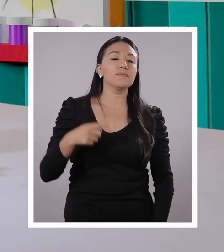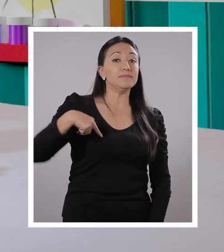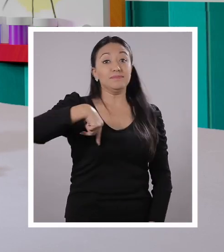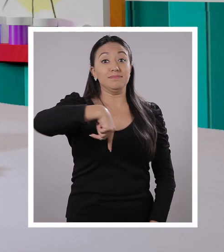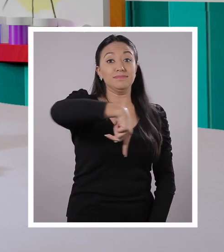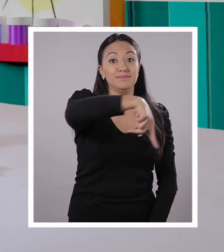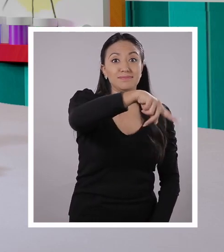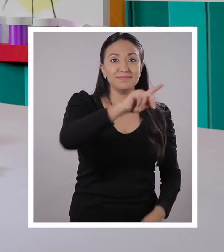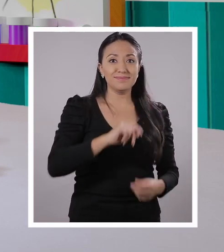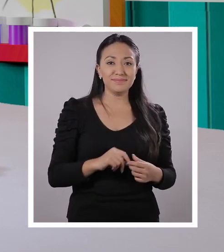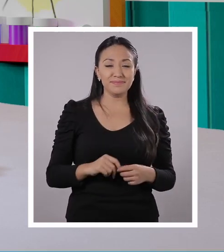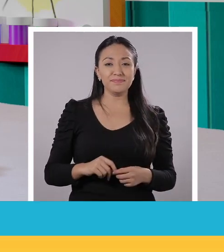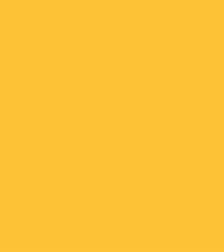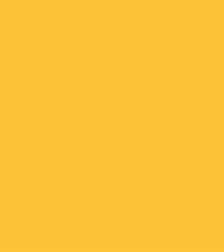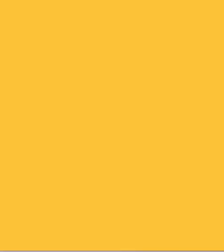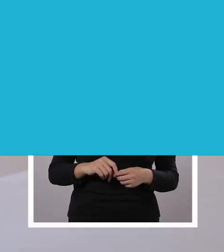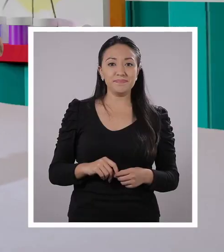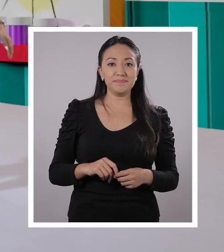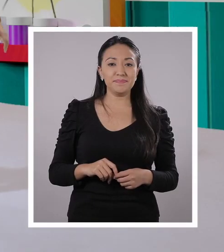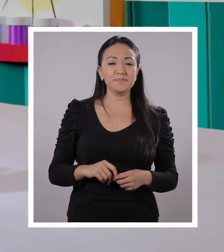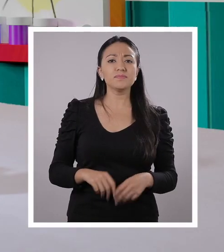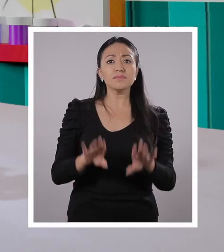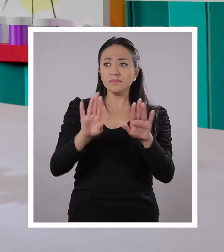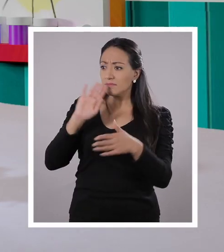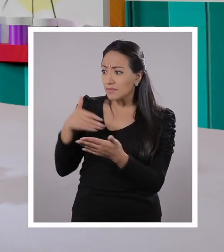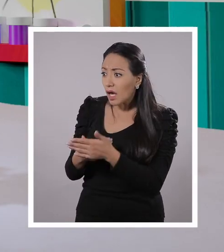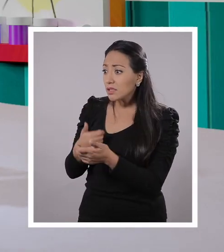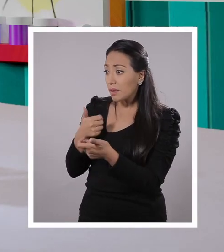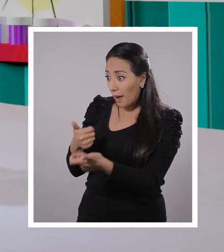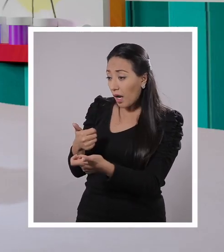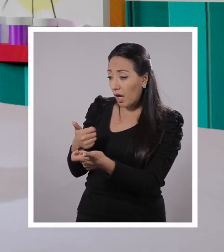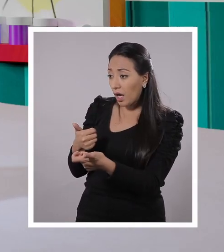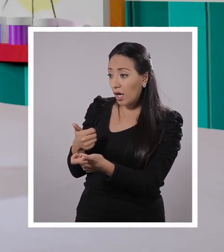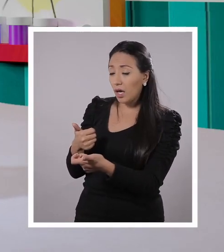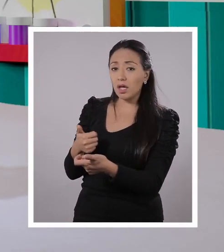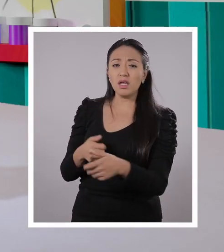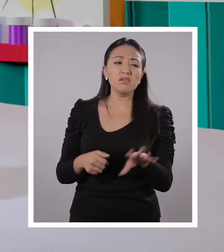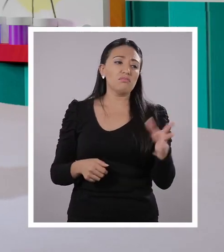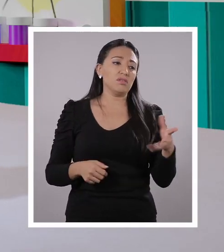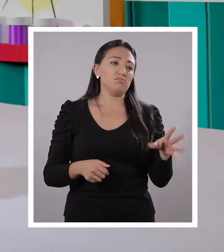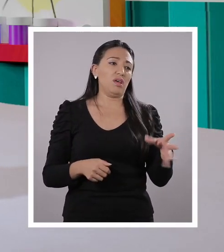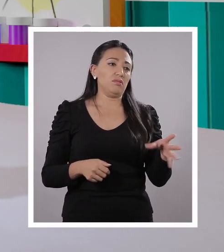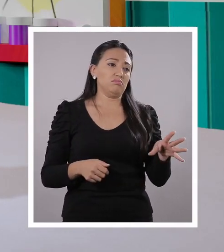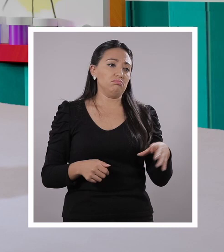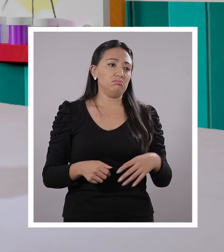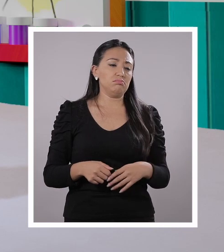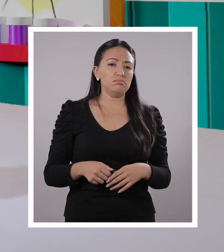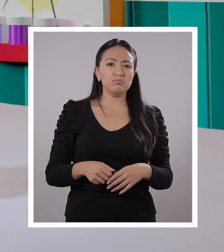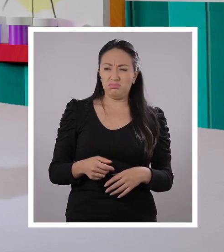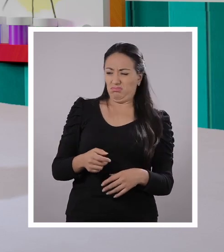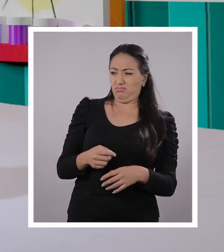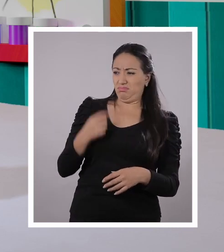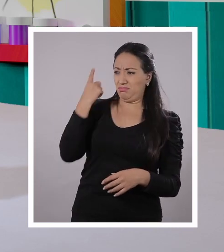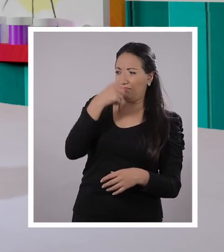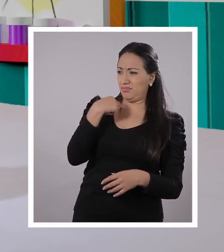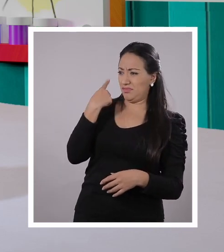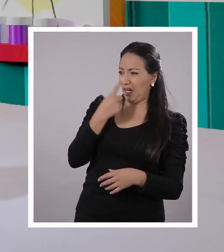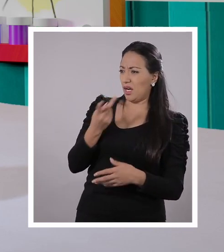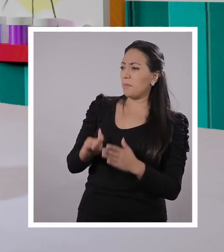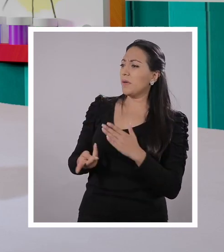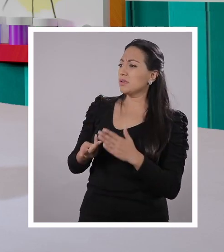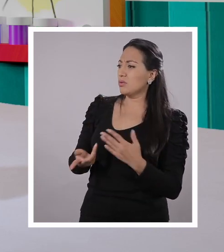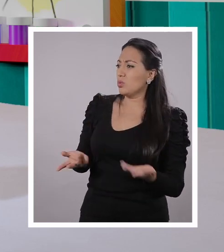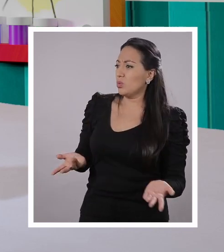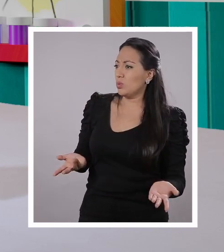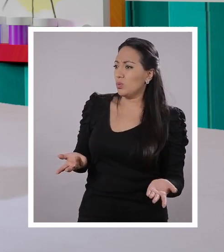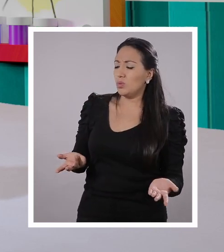¡Bessie, a vender! Ya llegaste. ¿Cómo te fue, Pancho? Ah, más o menos, profe, más o menos. Uy, por tu expresión veo que